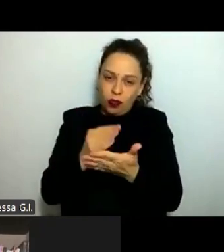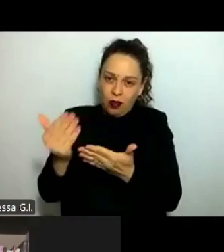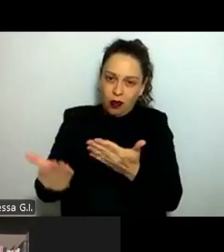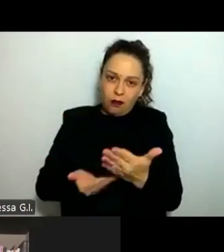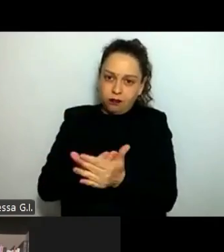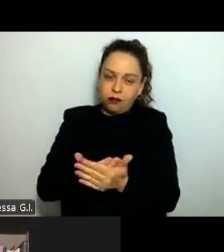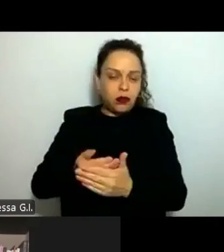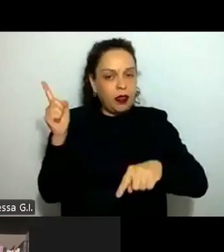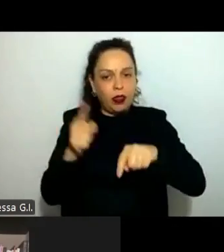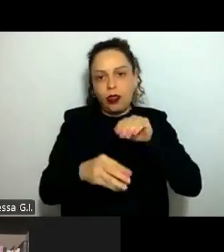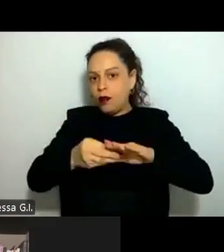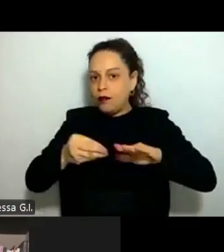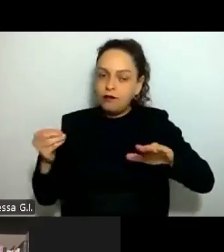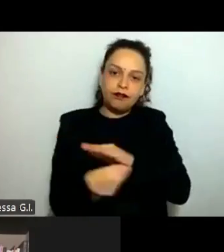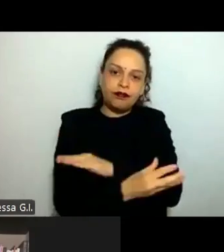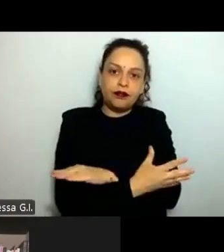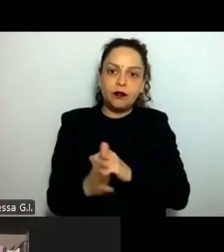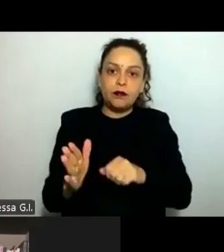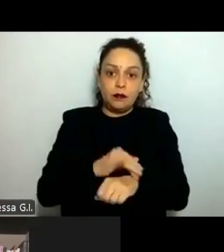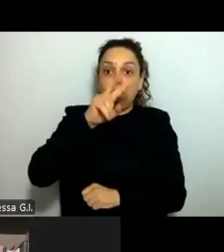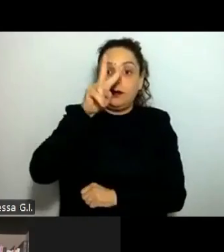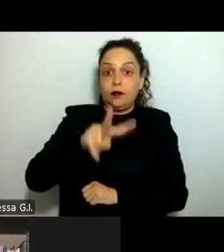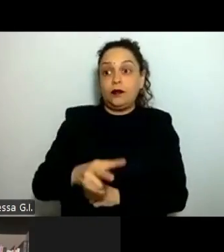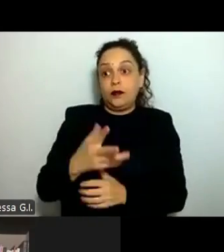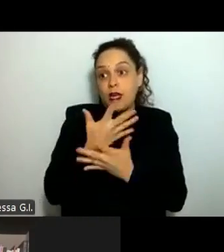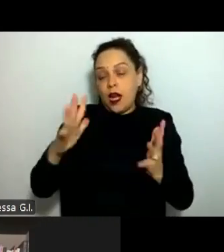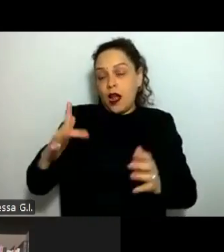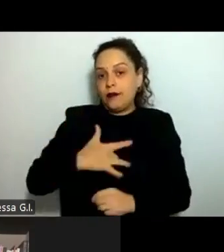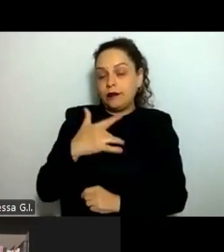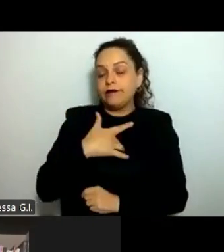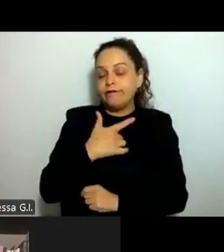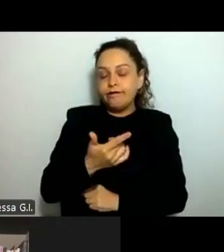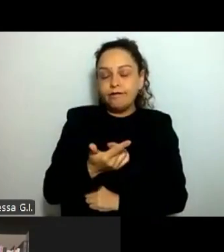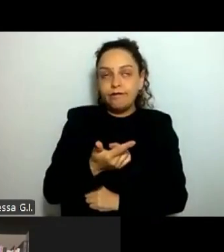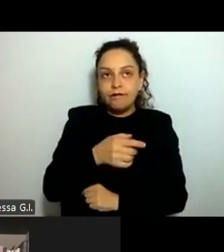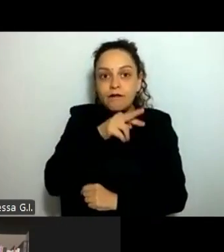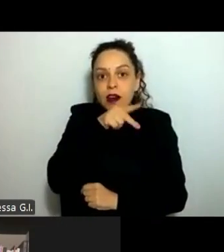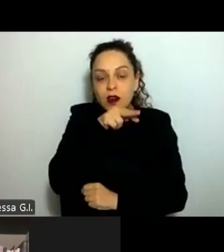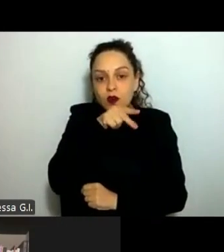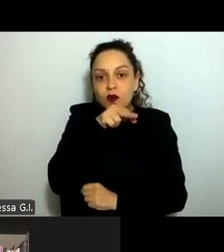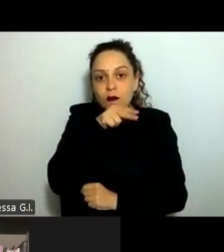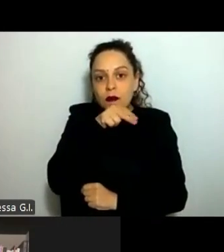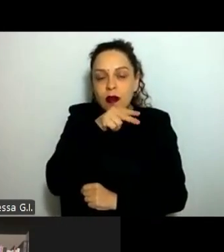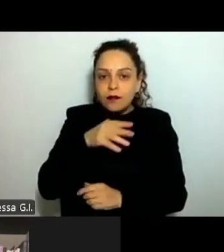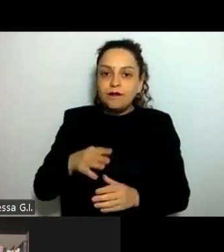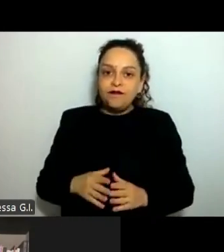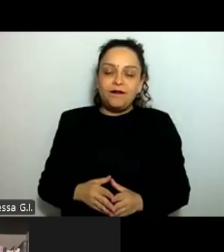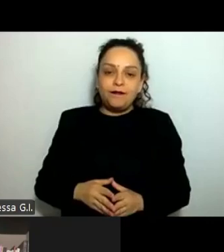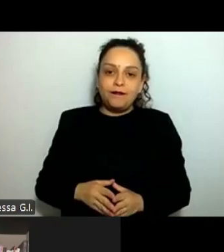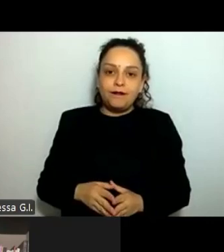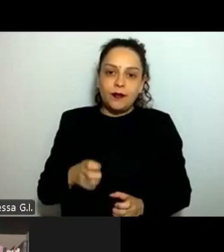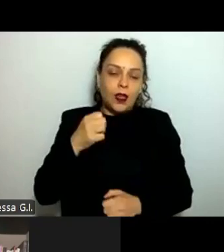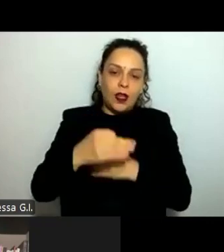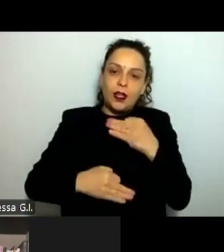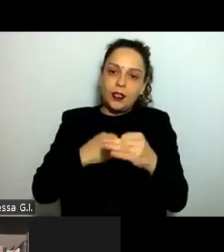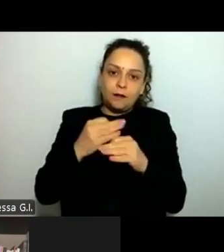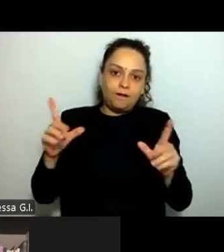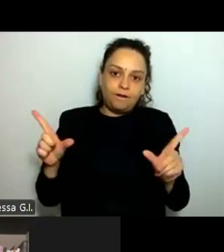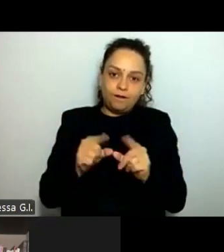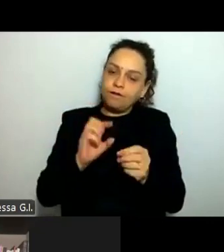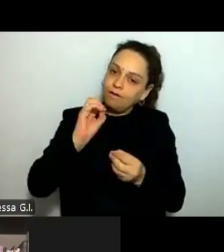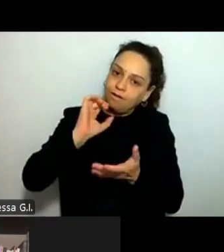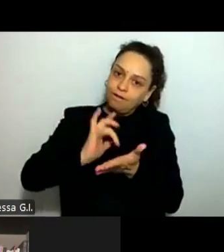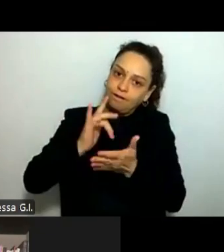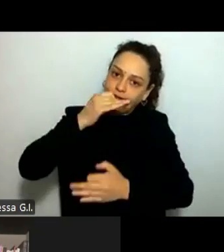generaba cierta preocupación y que por supuesto compartimos. Pues sin más por momento, gracias